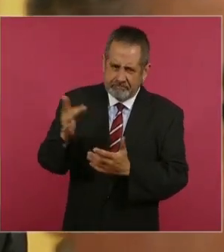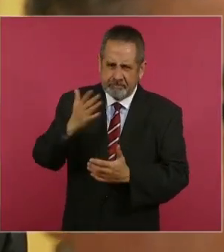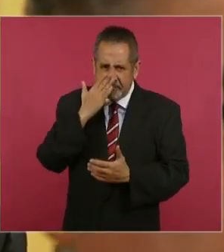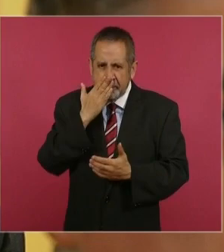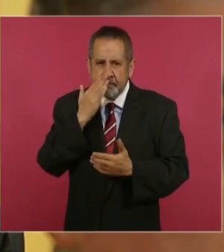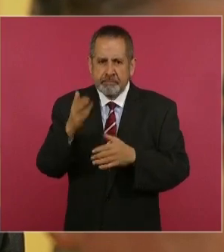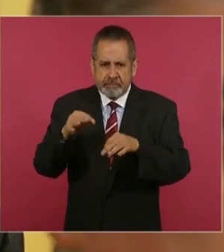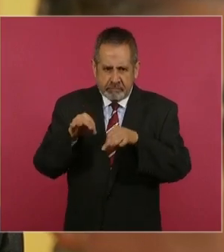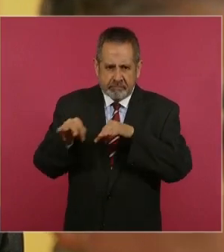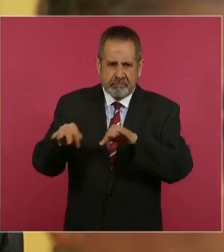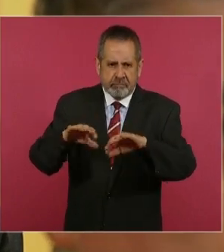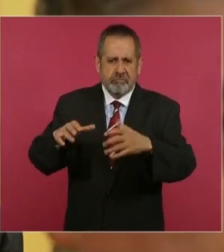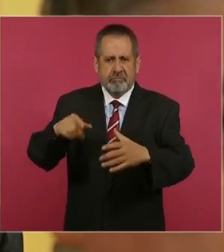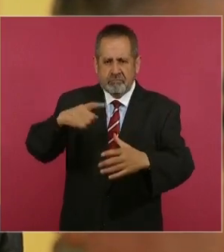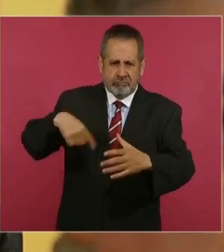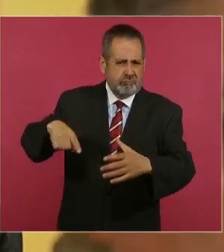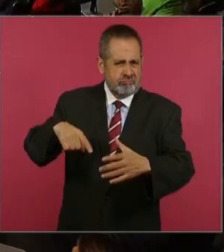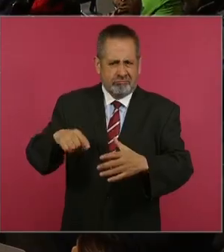al